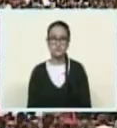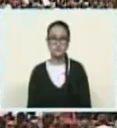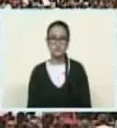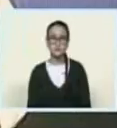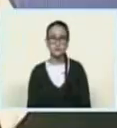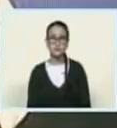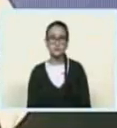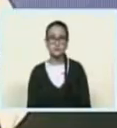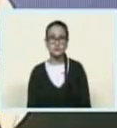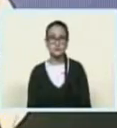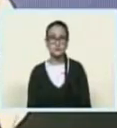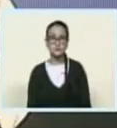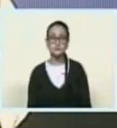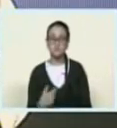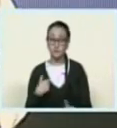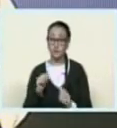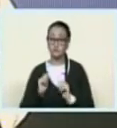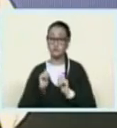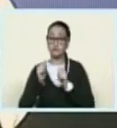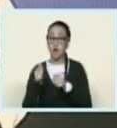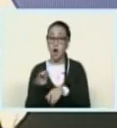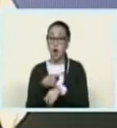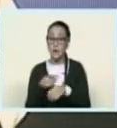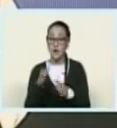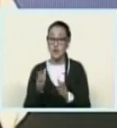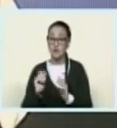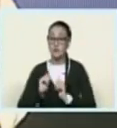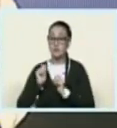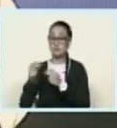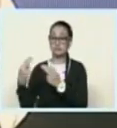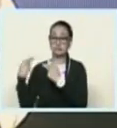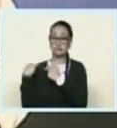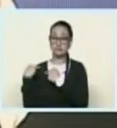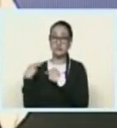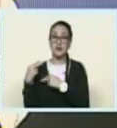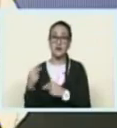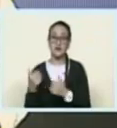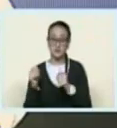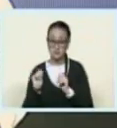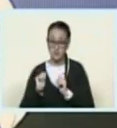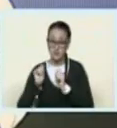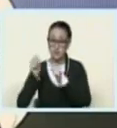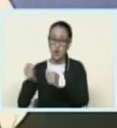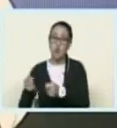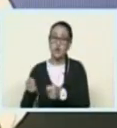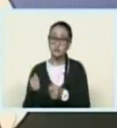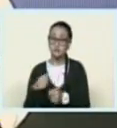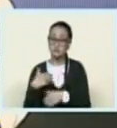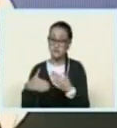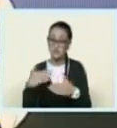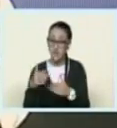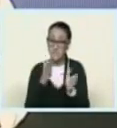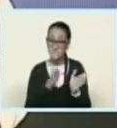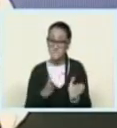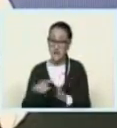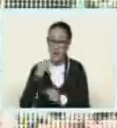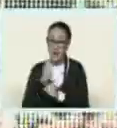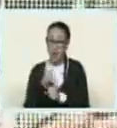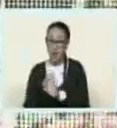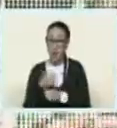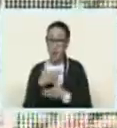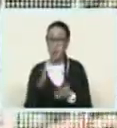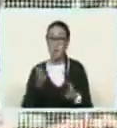Así que encargo al gobernador de inmediato para que hagamos el plan de